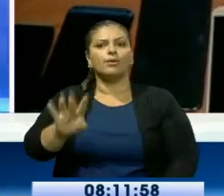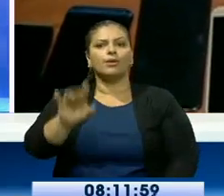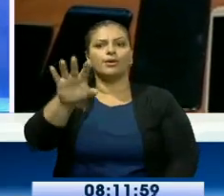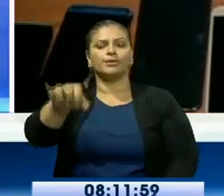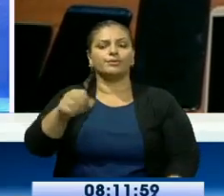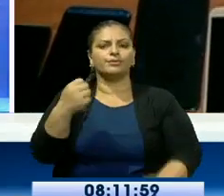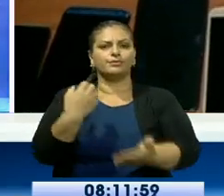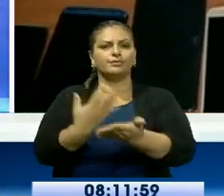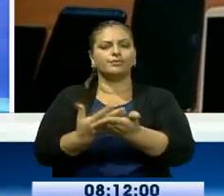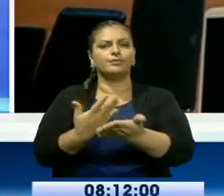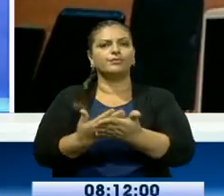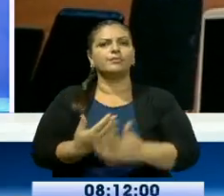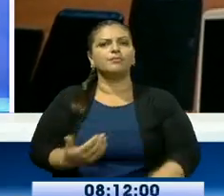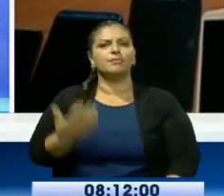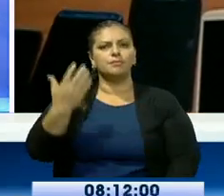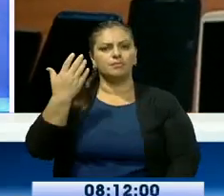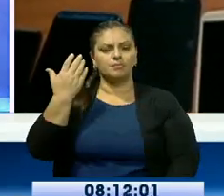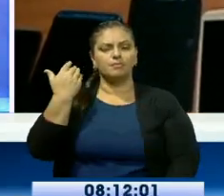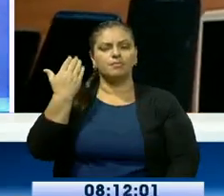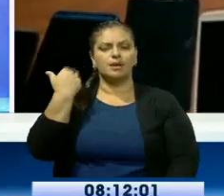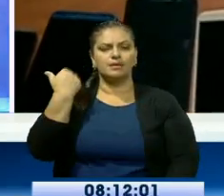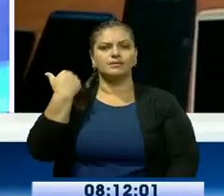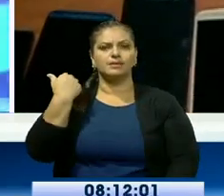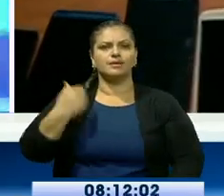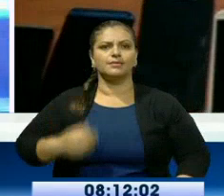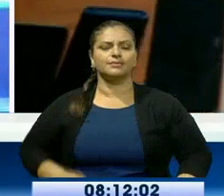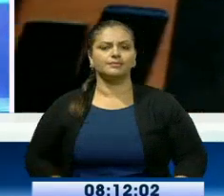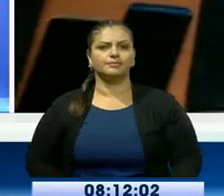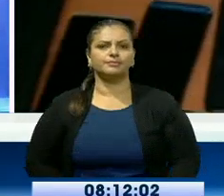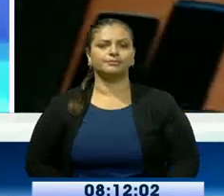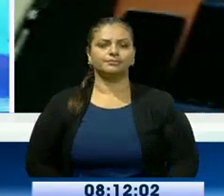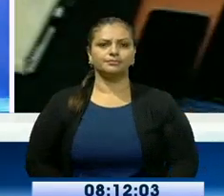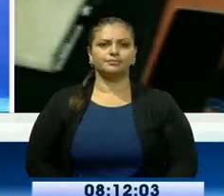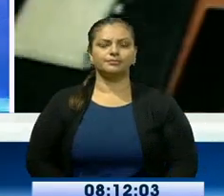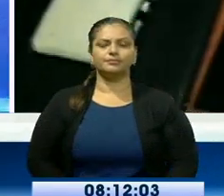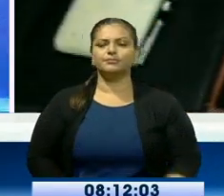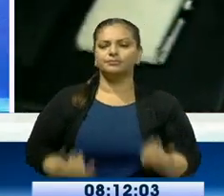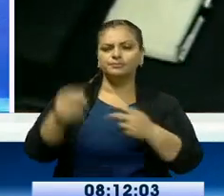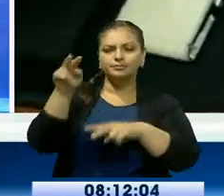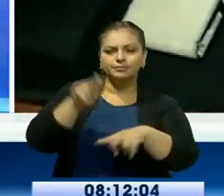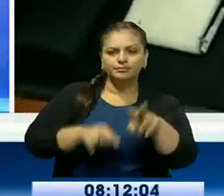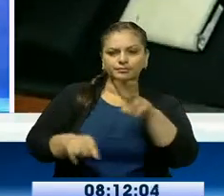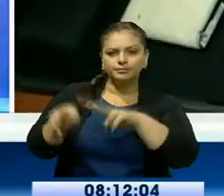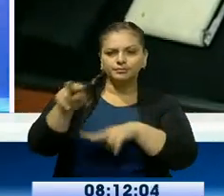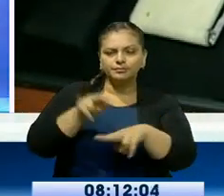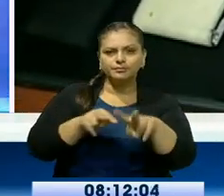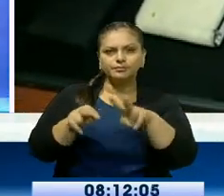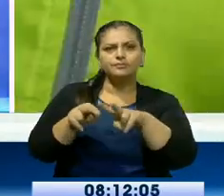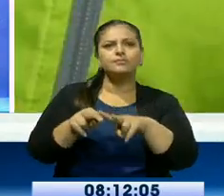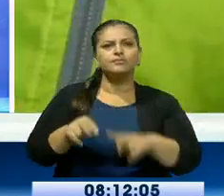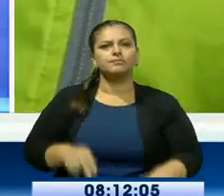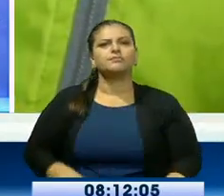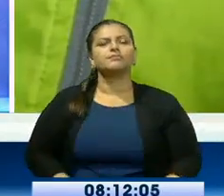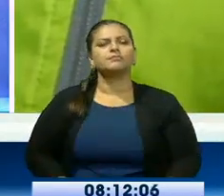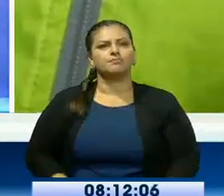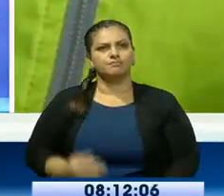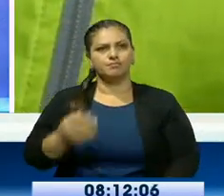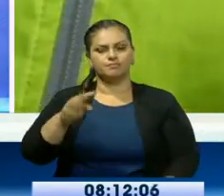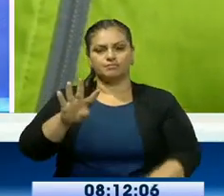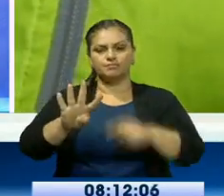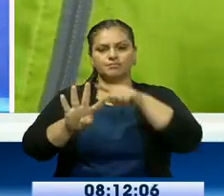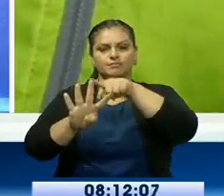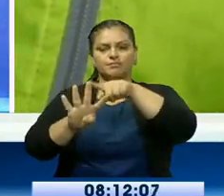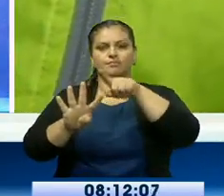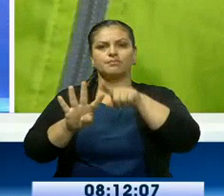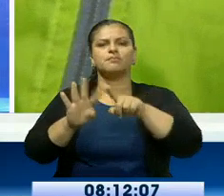o todavía no han verificado? Sí, los ciudadanos, en este caso bajo la modalidad de receptación, 2 de los